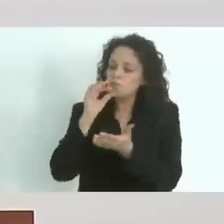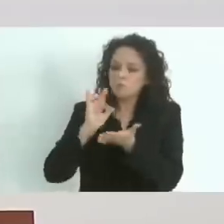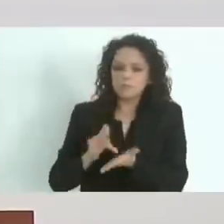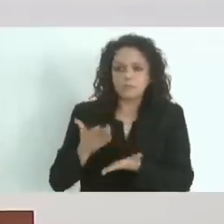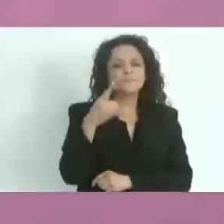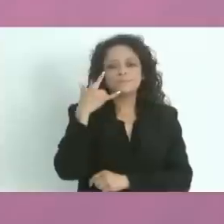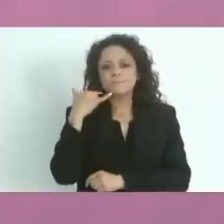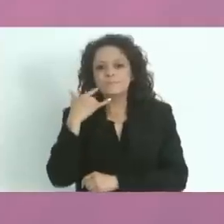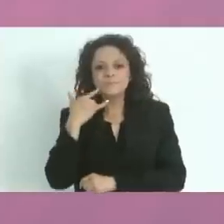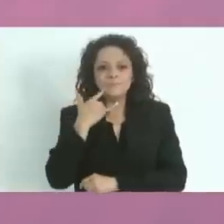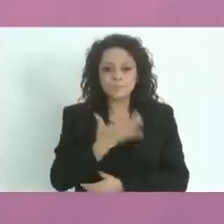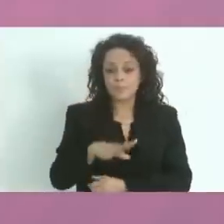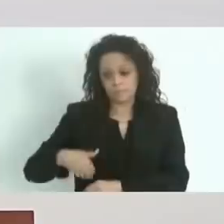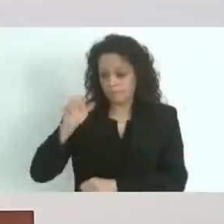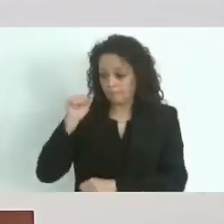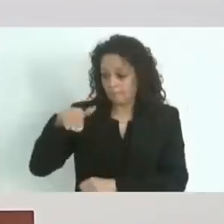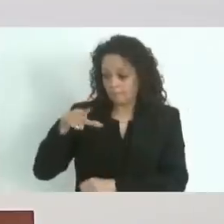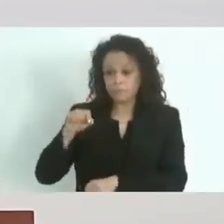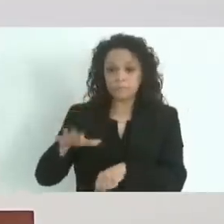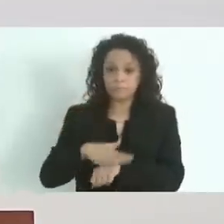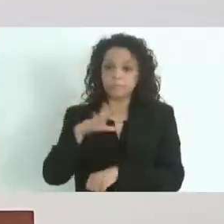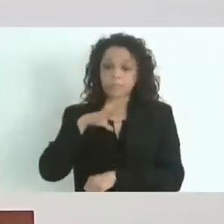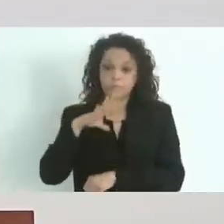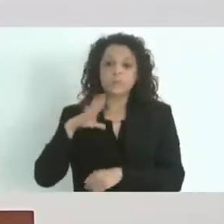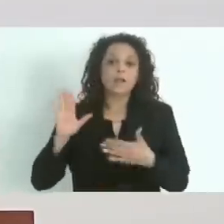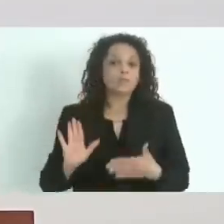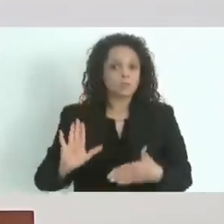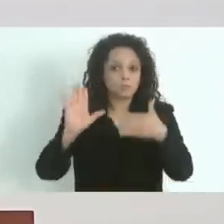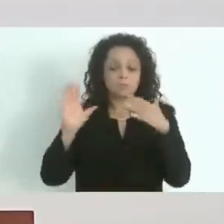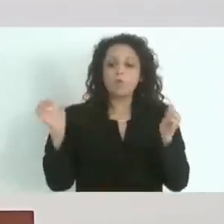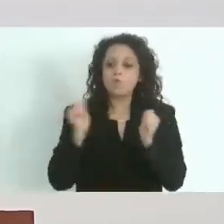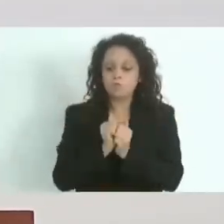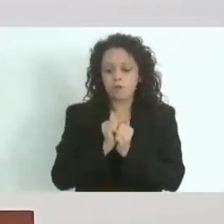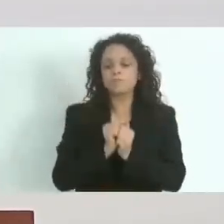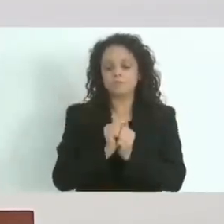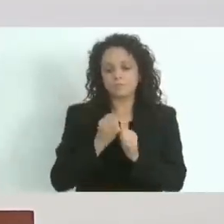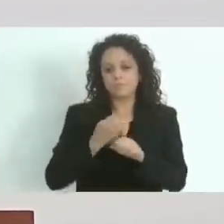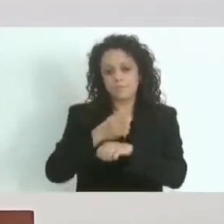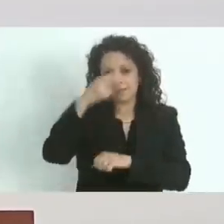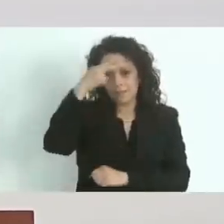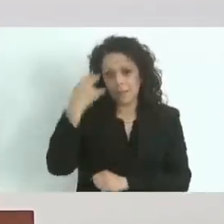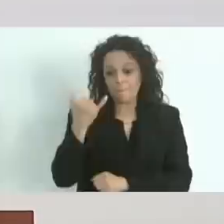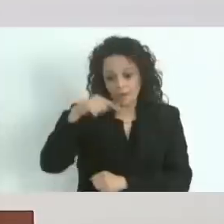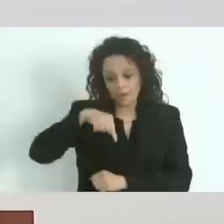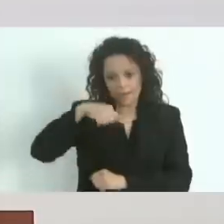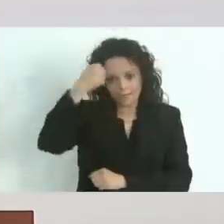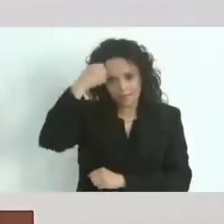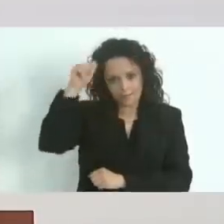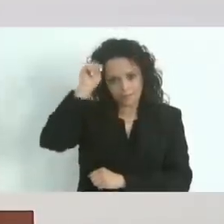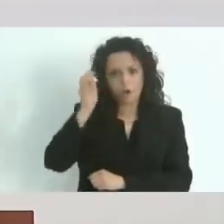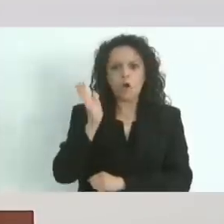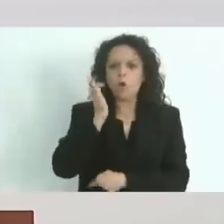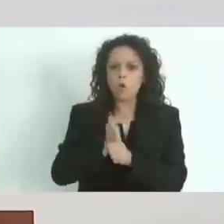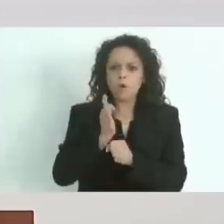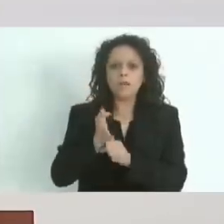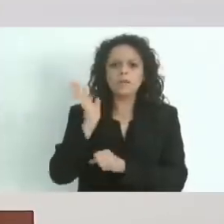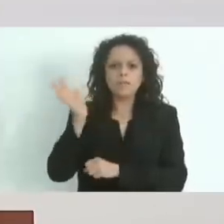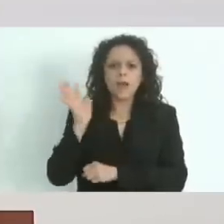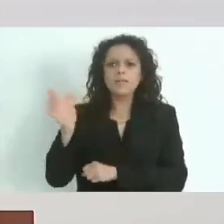por ese compromiso con el Estado de México y con Texcoco. Acabamos de hacer el recorrido de las instalaciones del hospital,